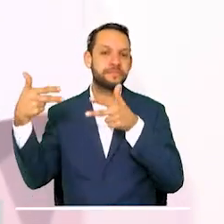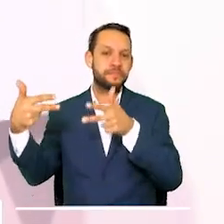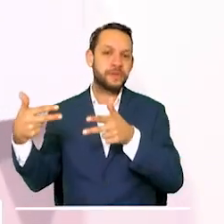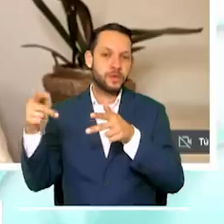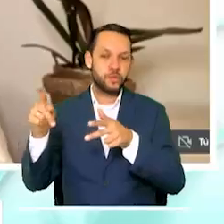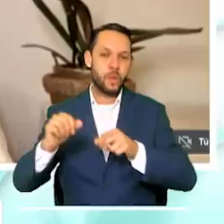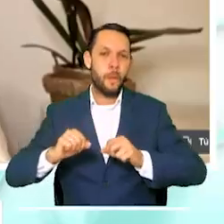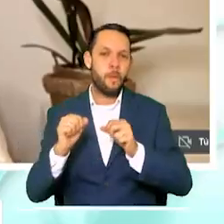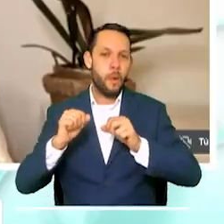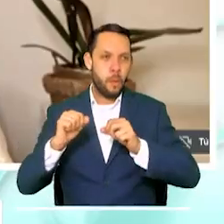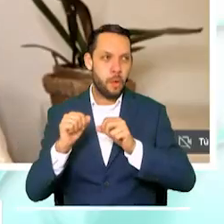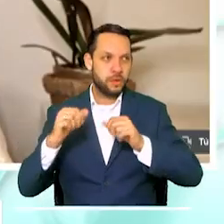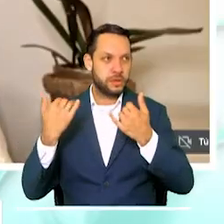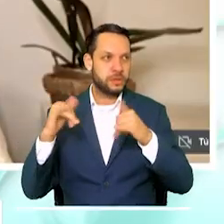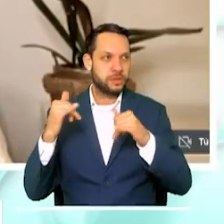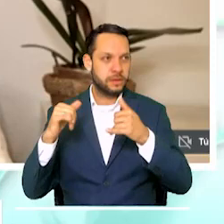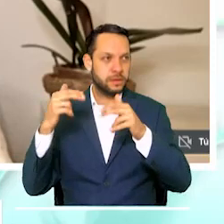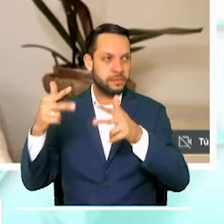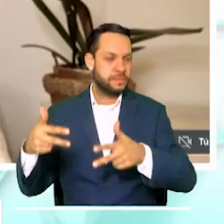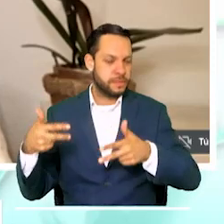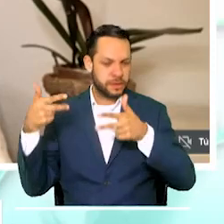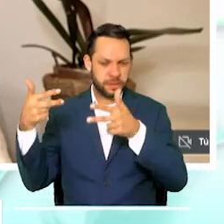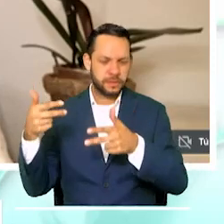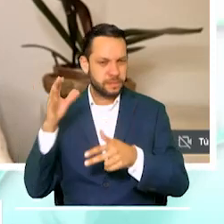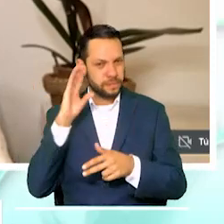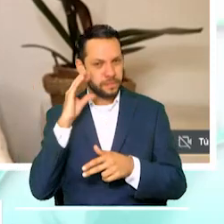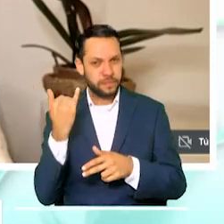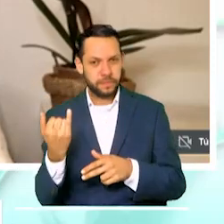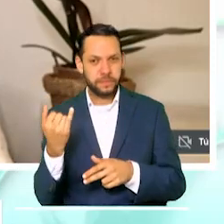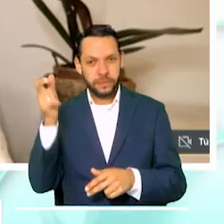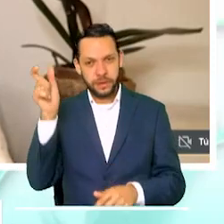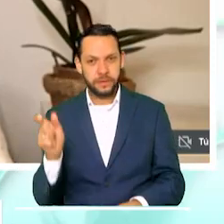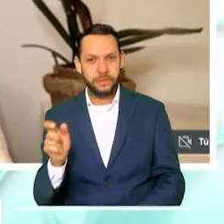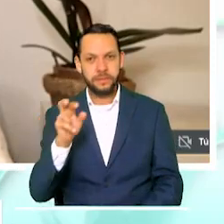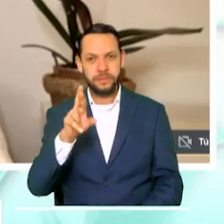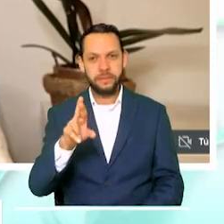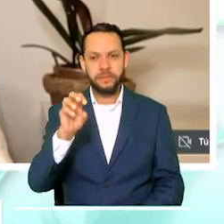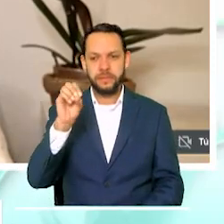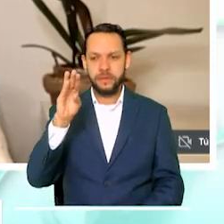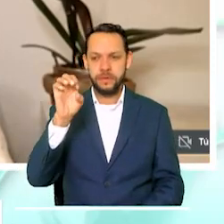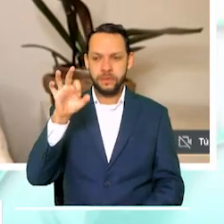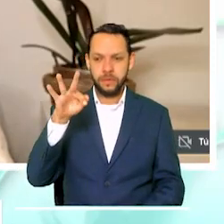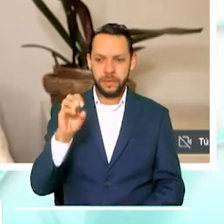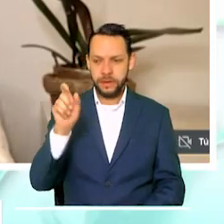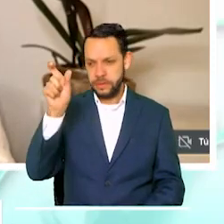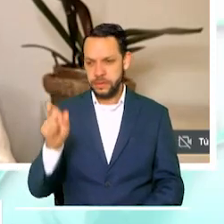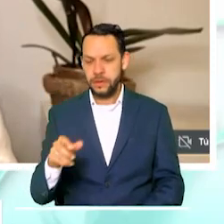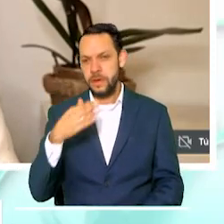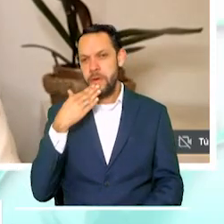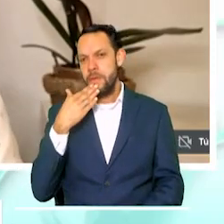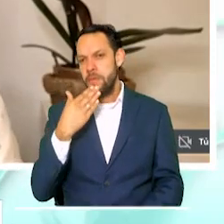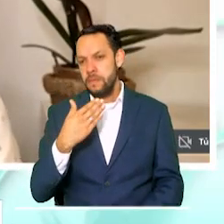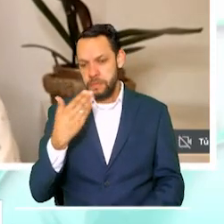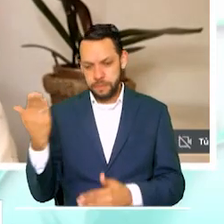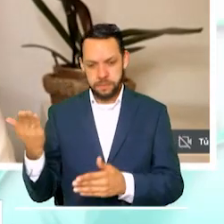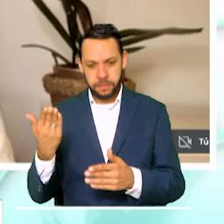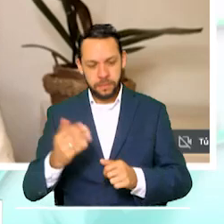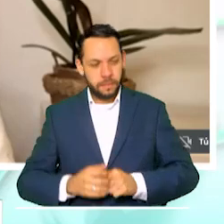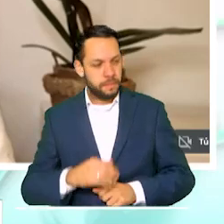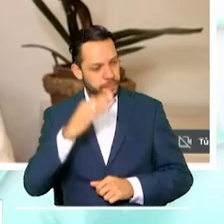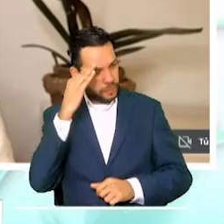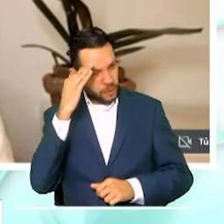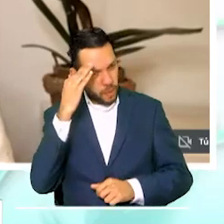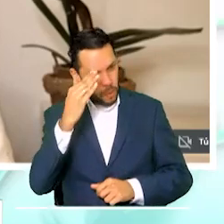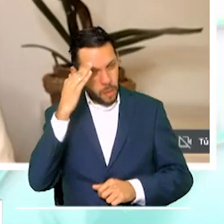Bogotá. Creo que ya está en conexión. Tenemos Roberto Cuellar Wills. Hola, Roberto, ¿cómo estás? Hola, Krish,